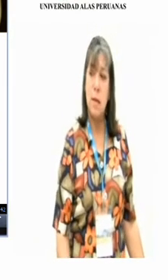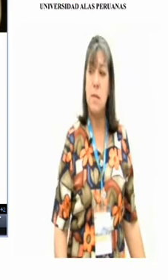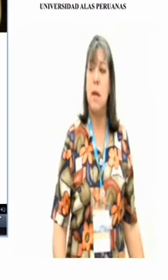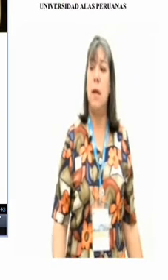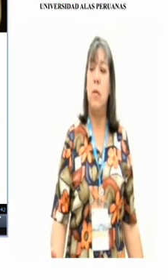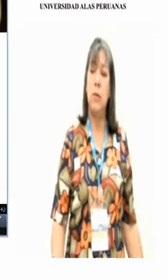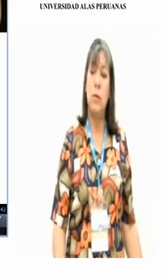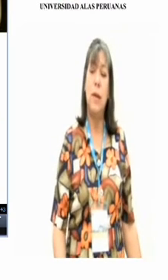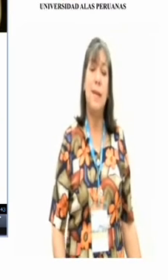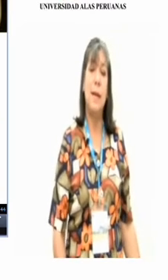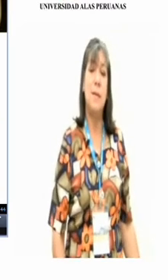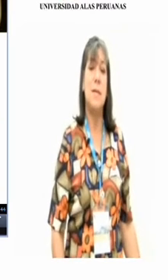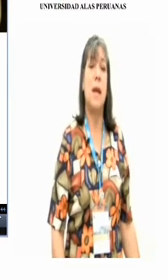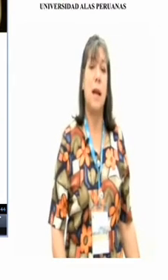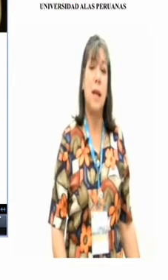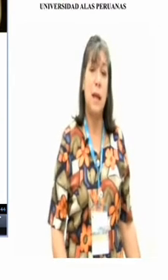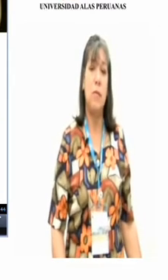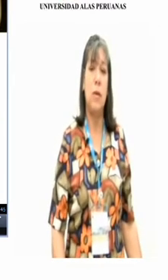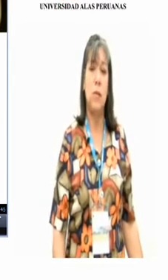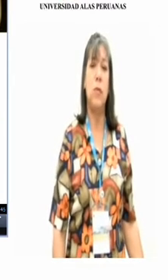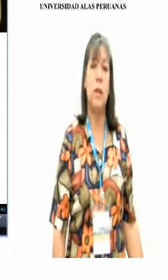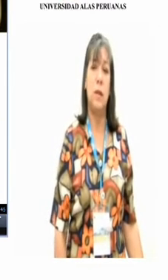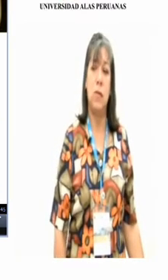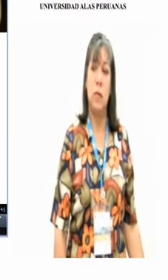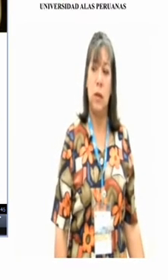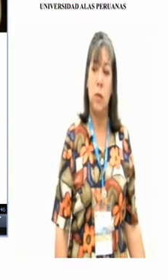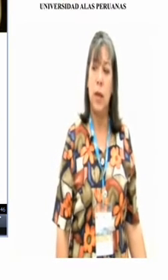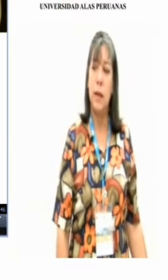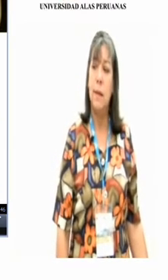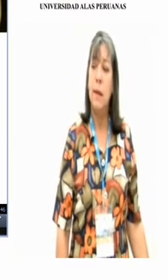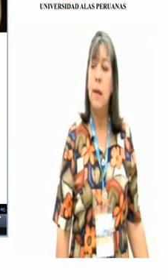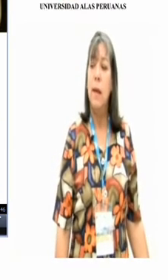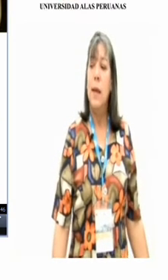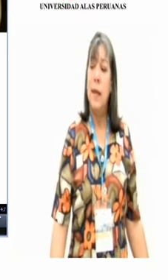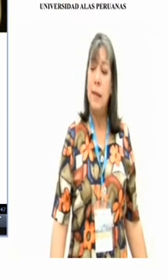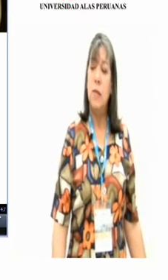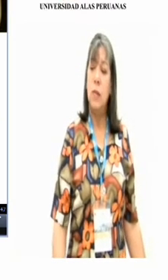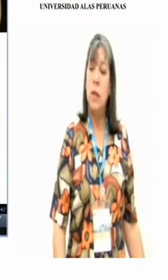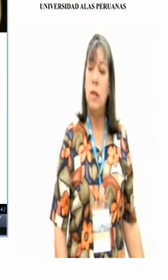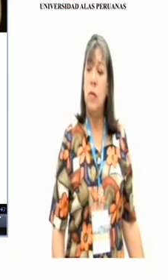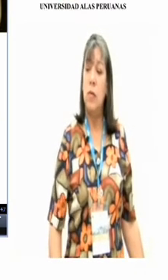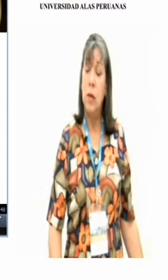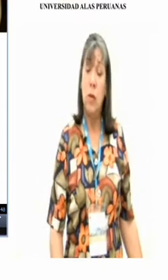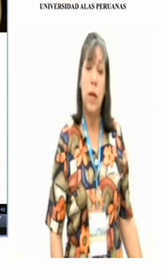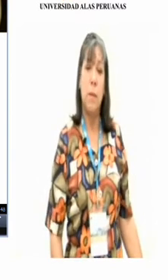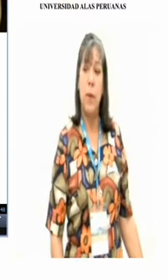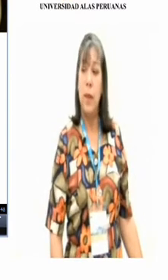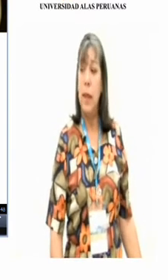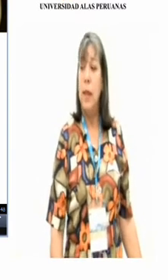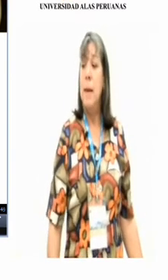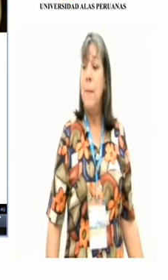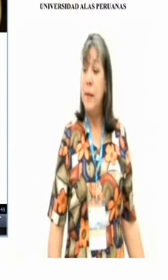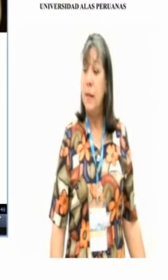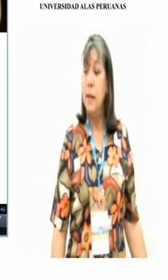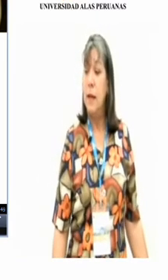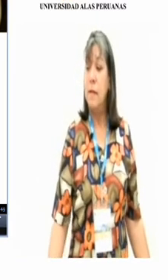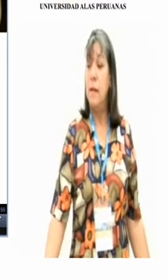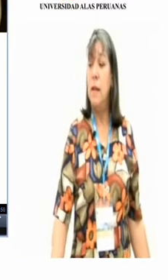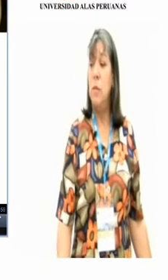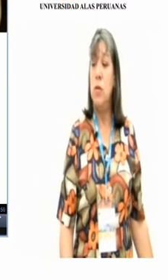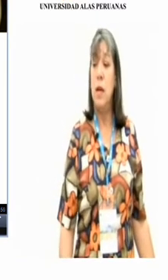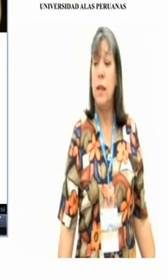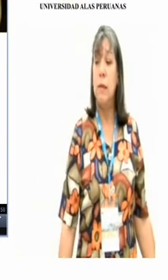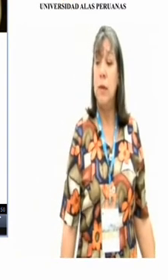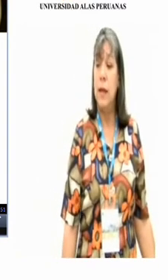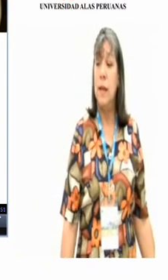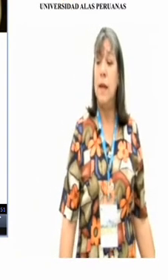toda enseñanza en la educación a distancia requiere de una sustentación teórica. Y esta sustentación teórica puede